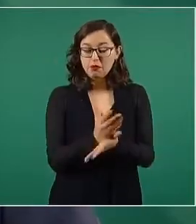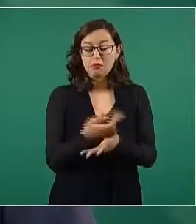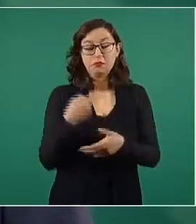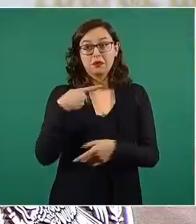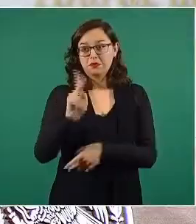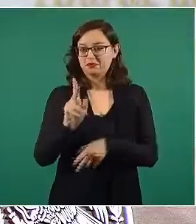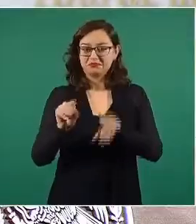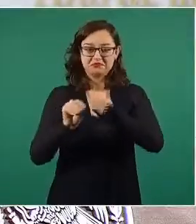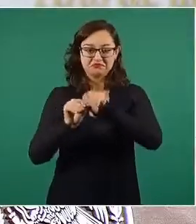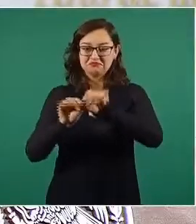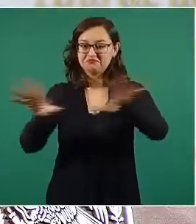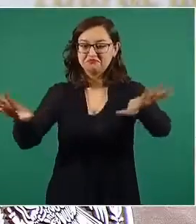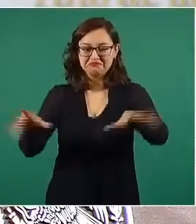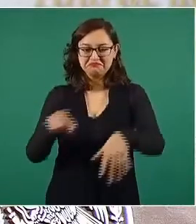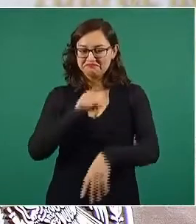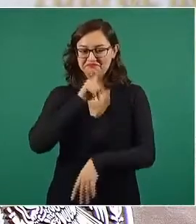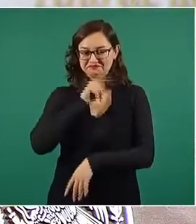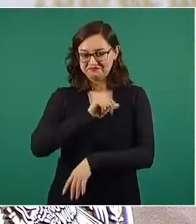pero para los jóvenes